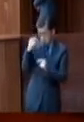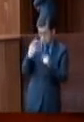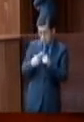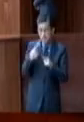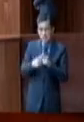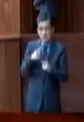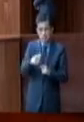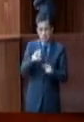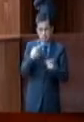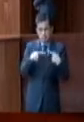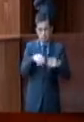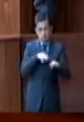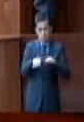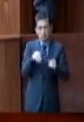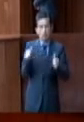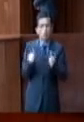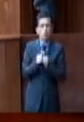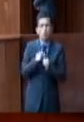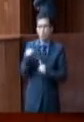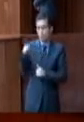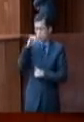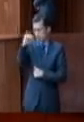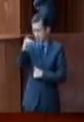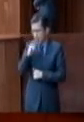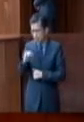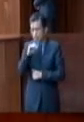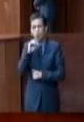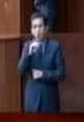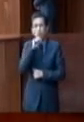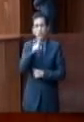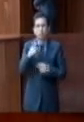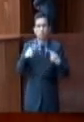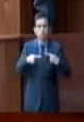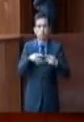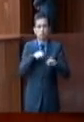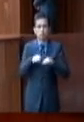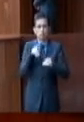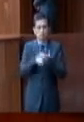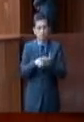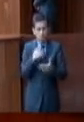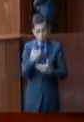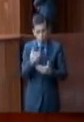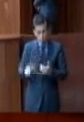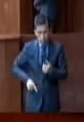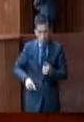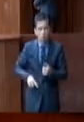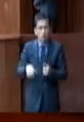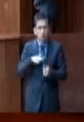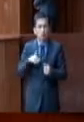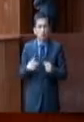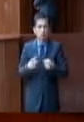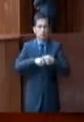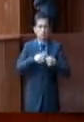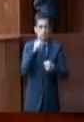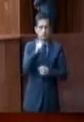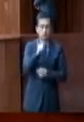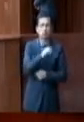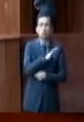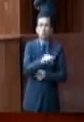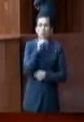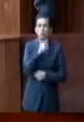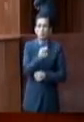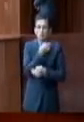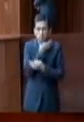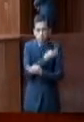y en desde caso específico de los servidores públicos sindicalizados pues también pueden comunicar los logros